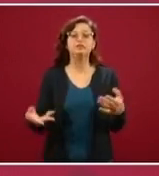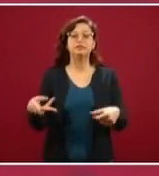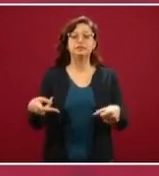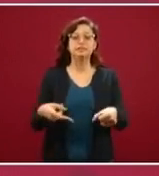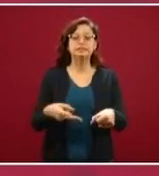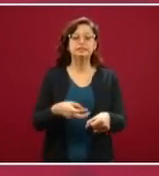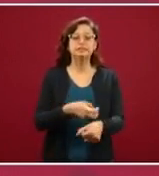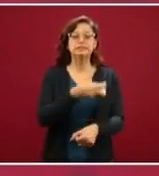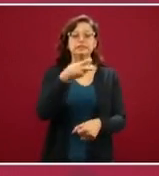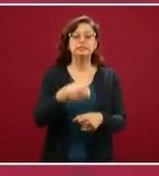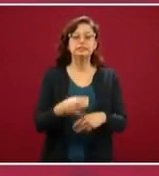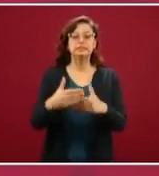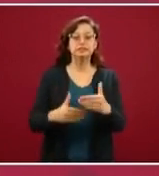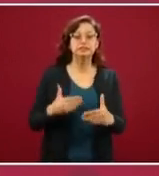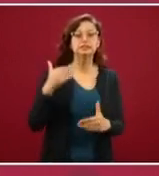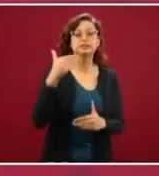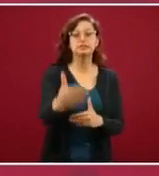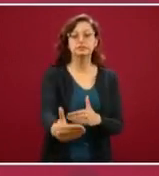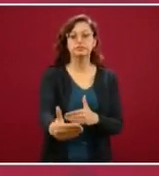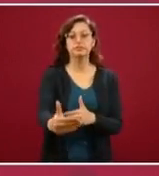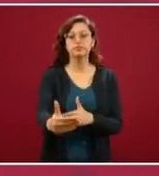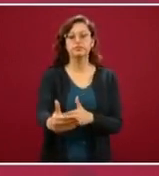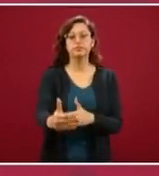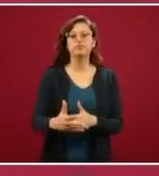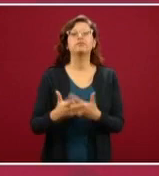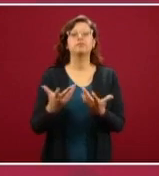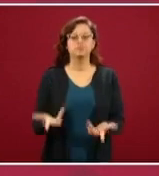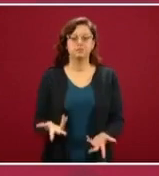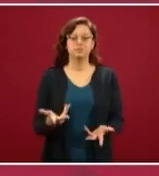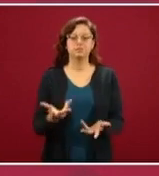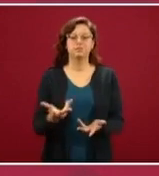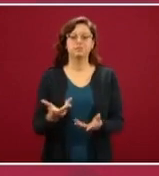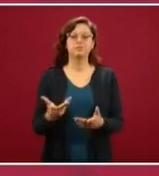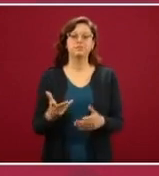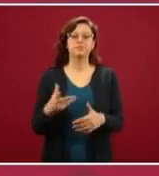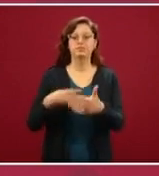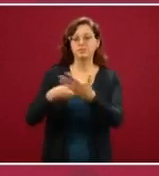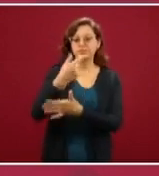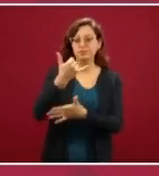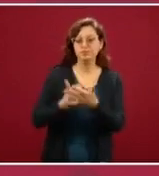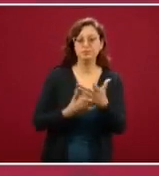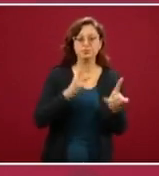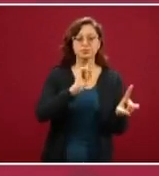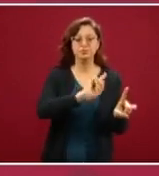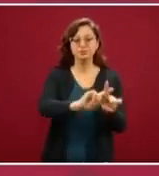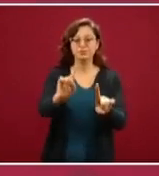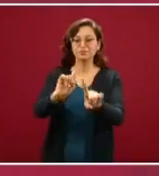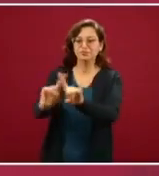segunda fase, que van a presentarse proyectos